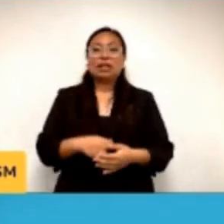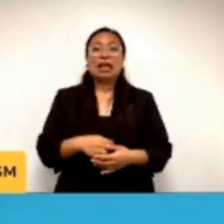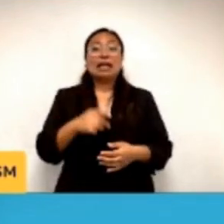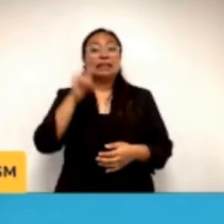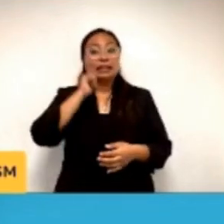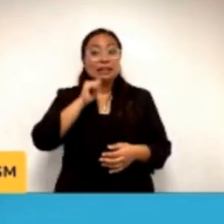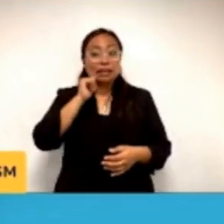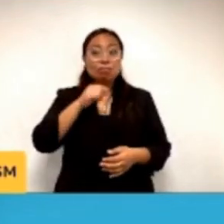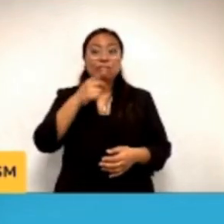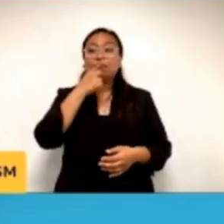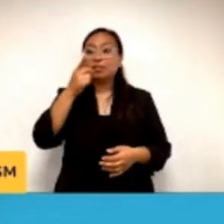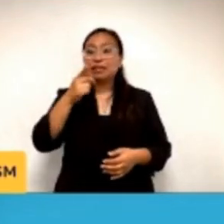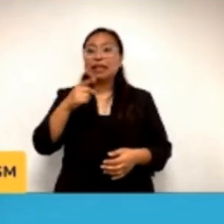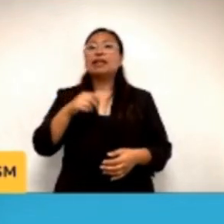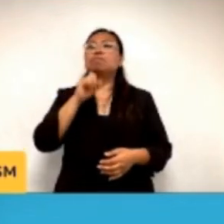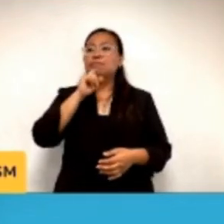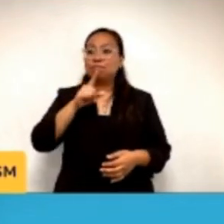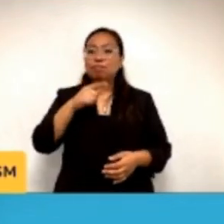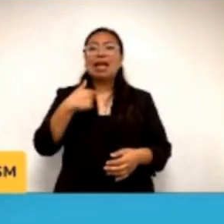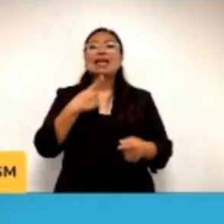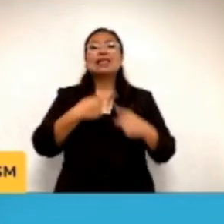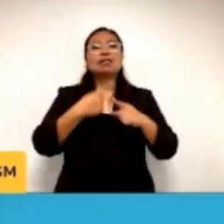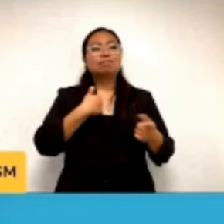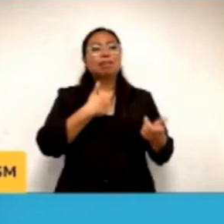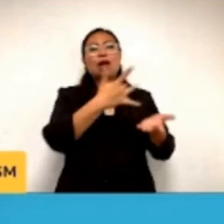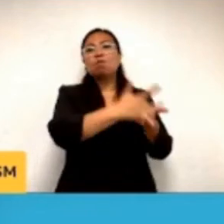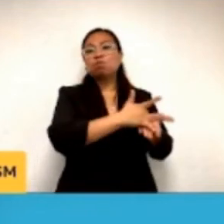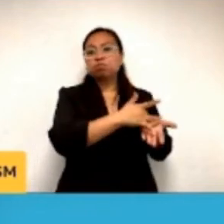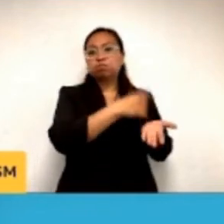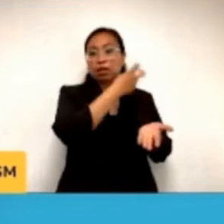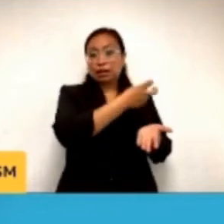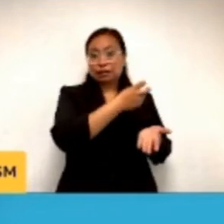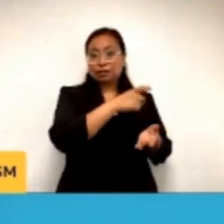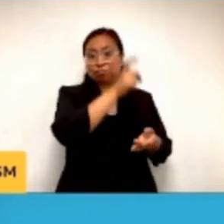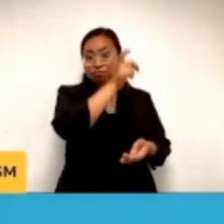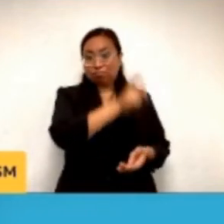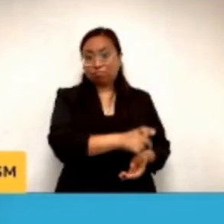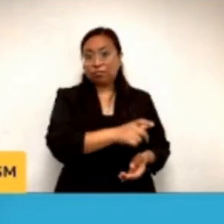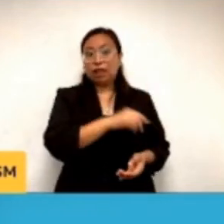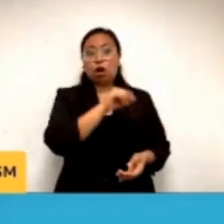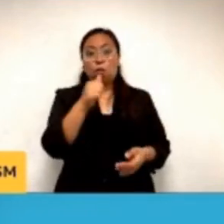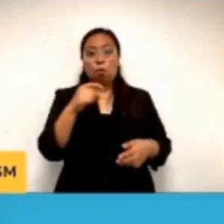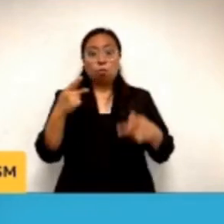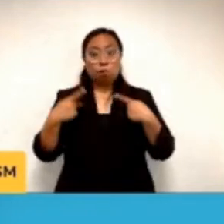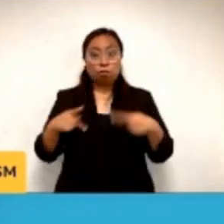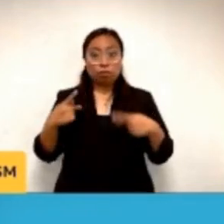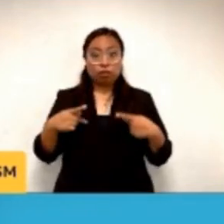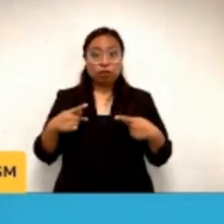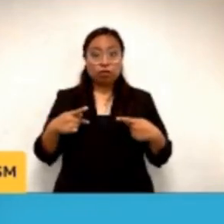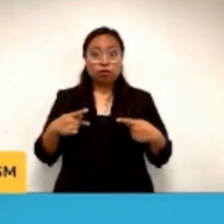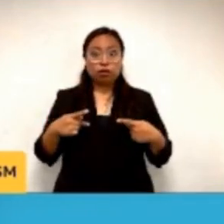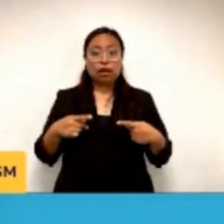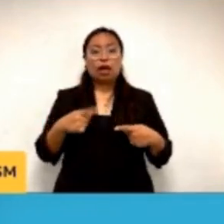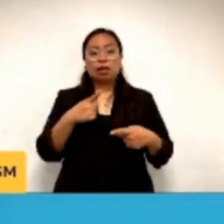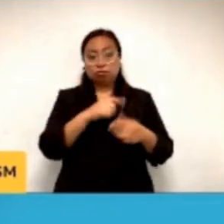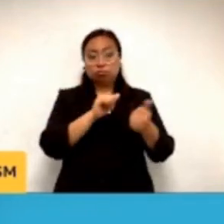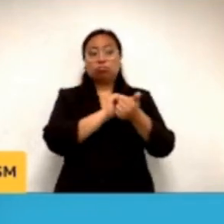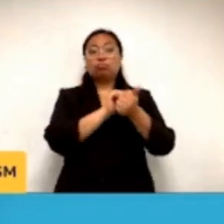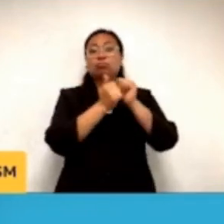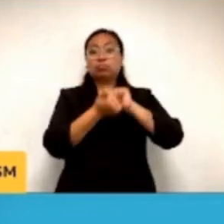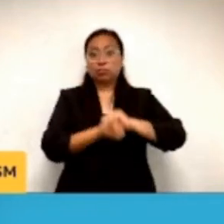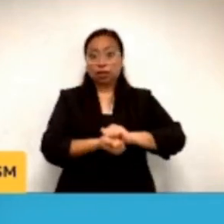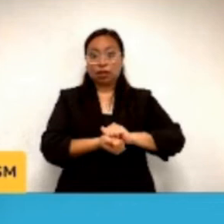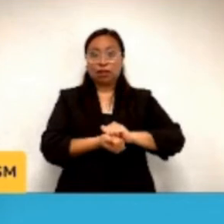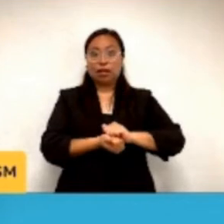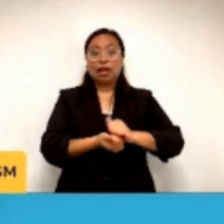otras personas. Es decir, si tú ves que otra persona está haciendo la diferencia, está